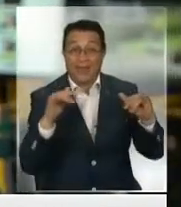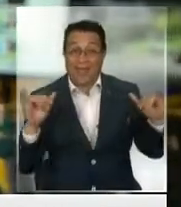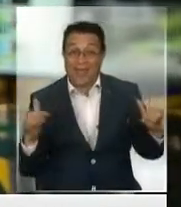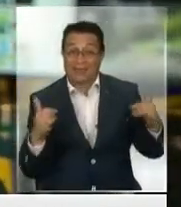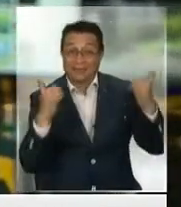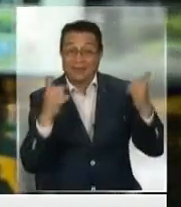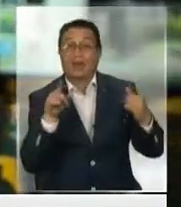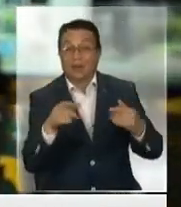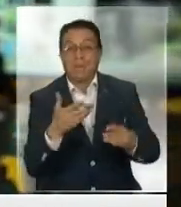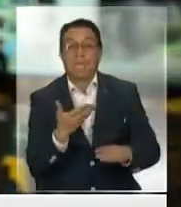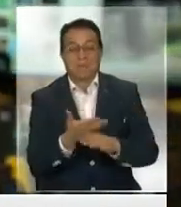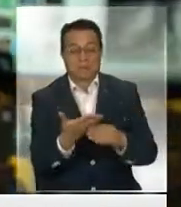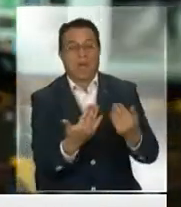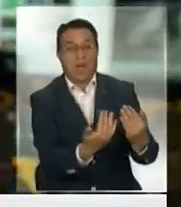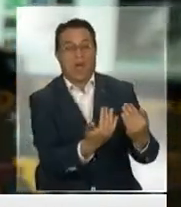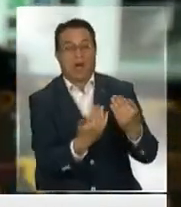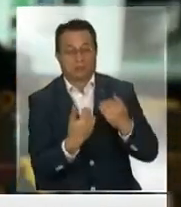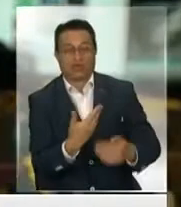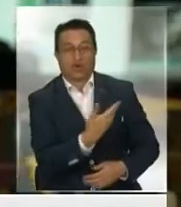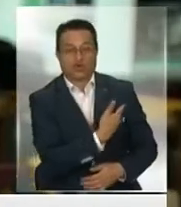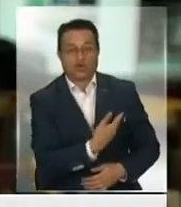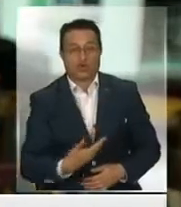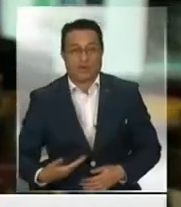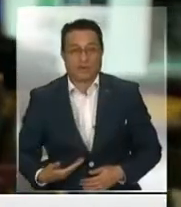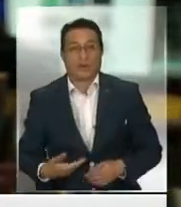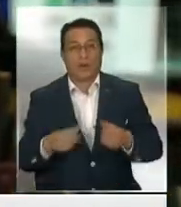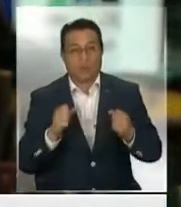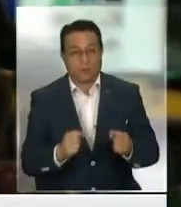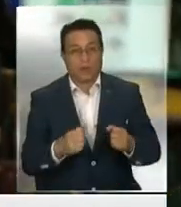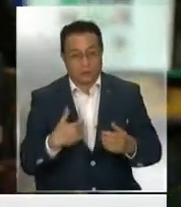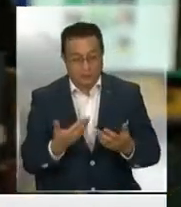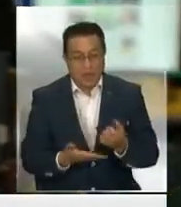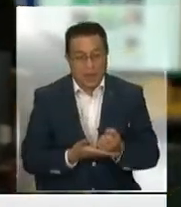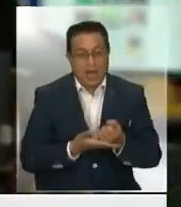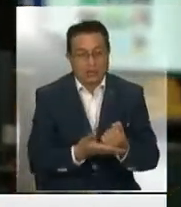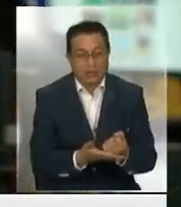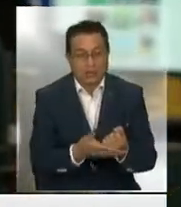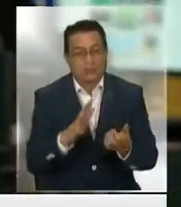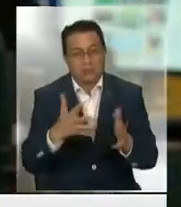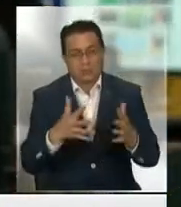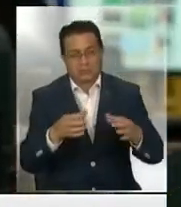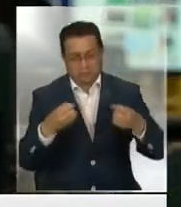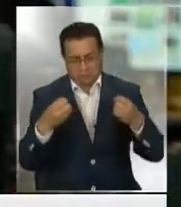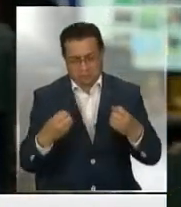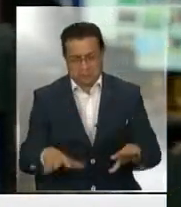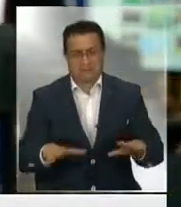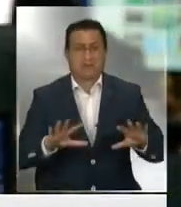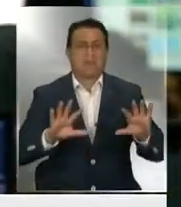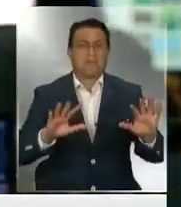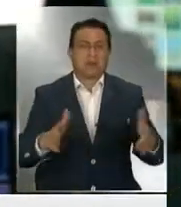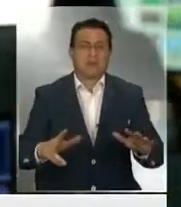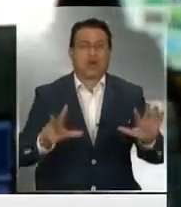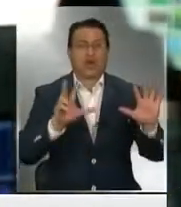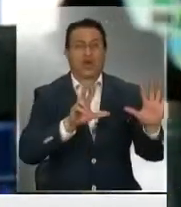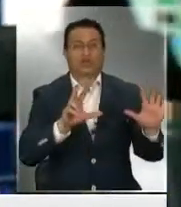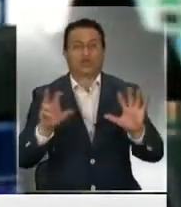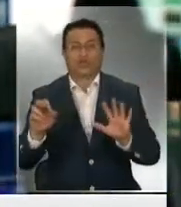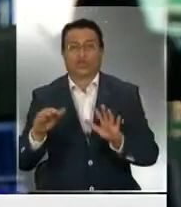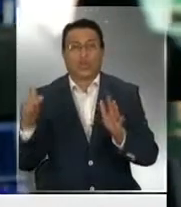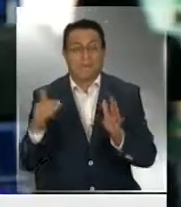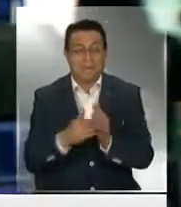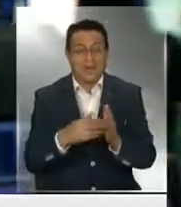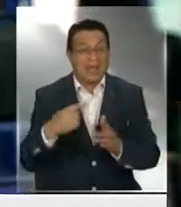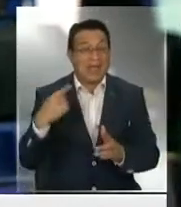entretención exige apoyo gubernamental para poder ir al rescate de lo que ellos calculan son cerca de